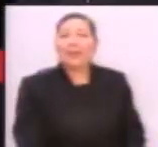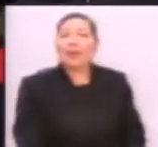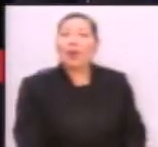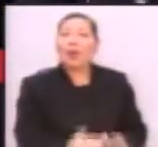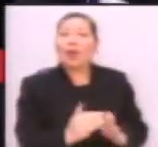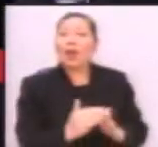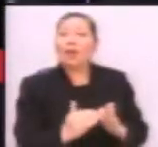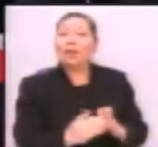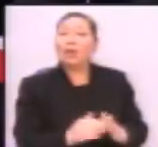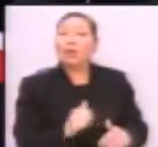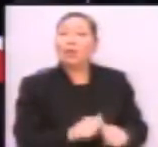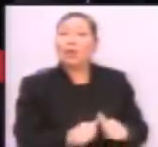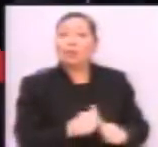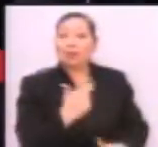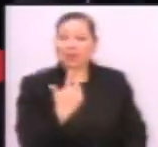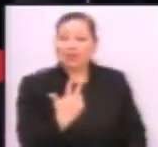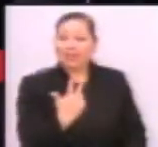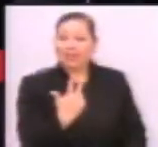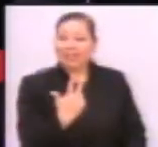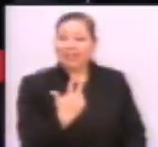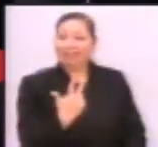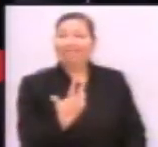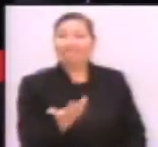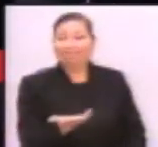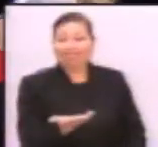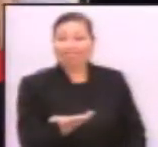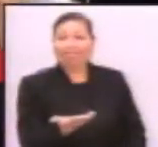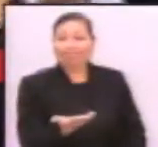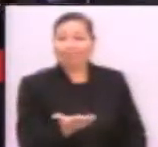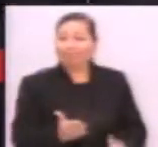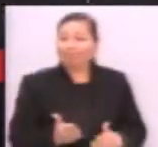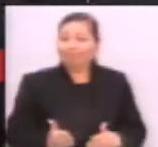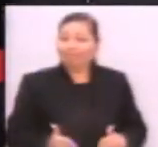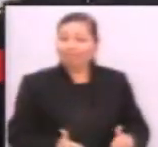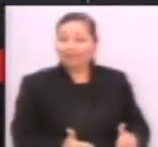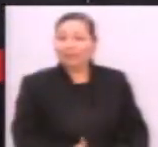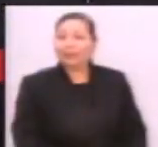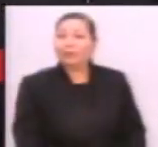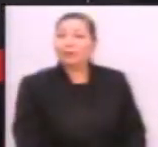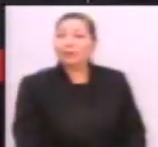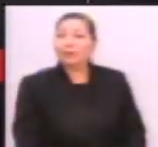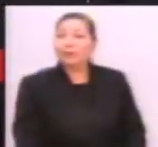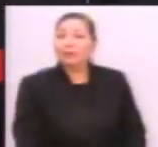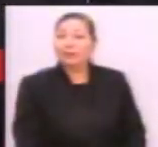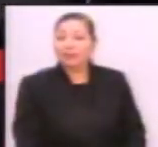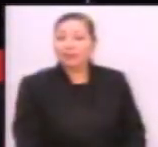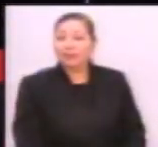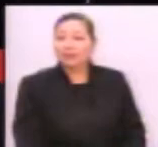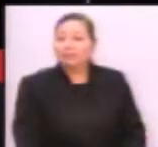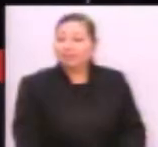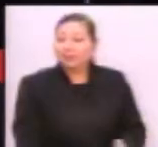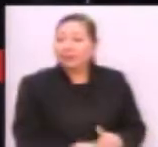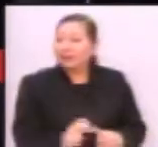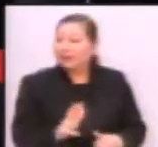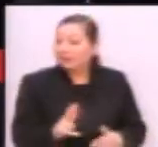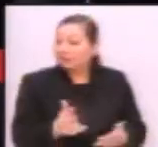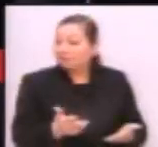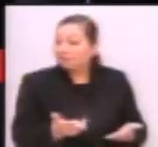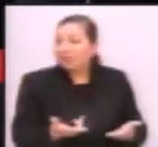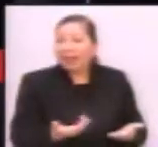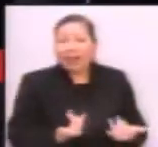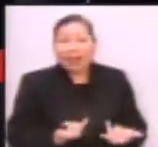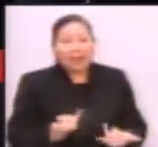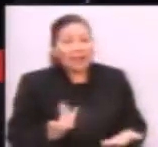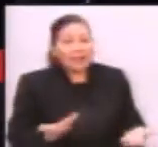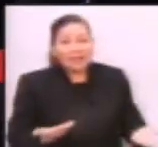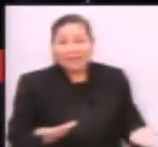el artículo 3. Entonces ahí se le da un camino, una especie de tabla de salvación a